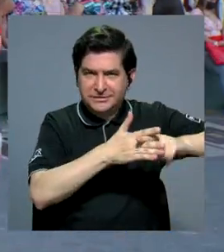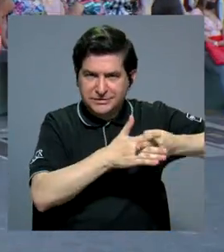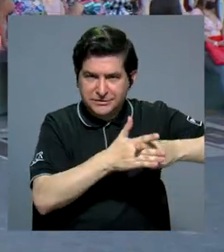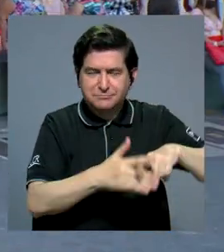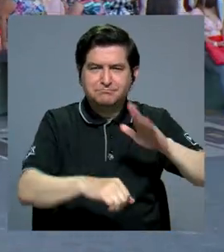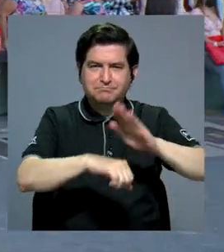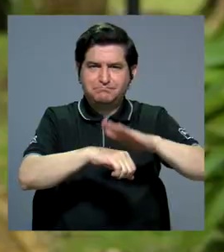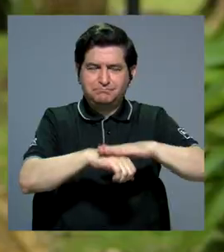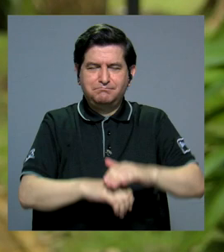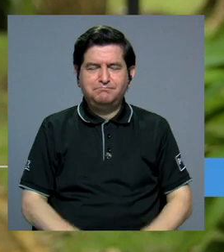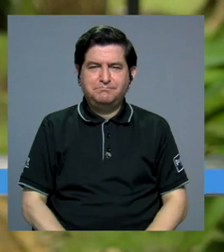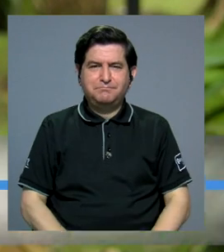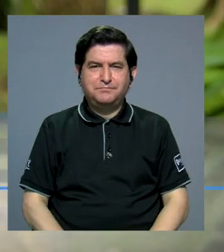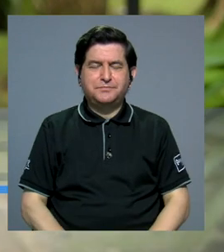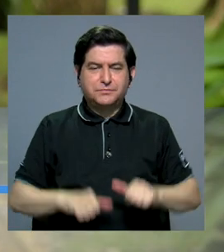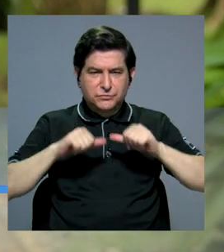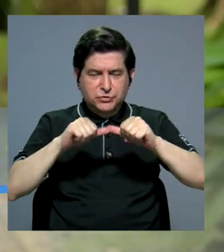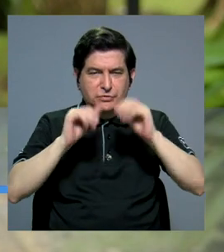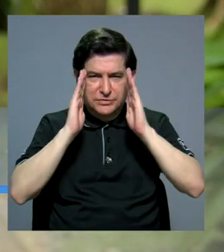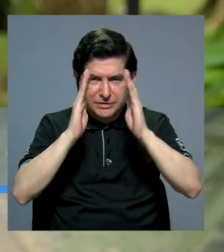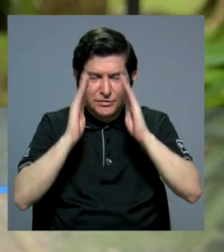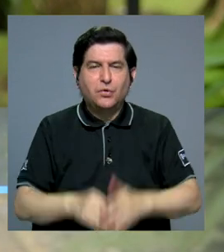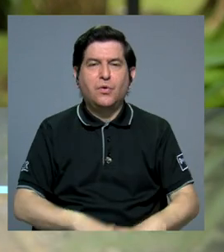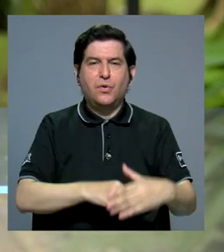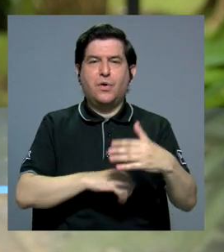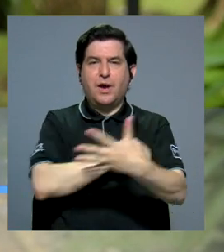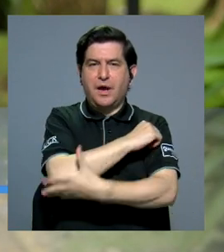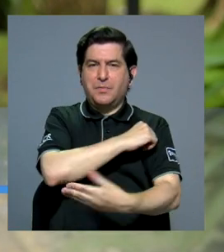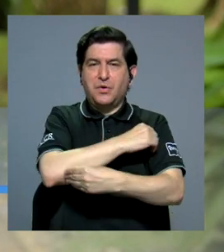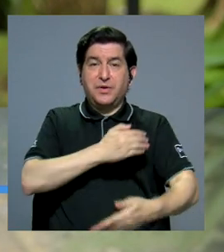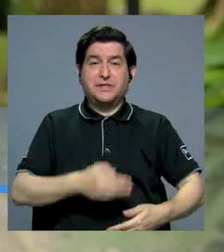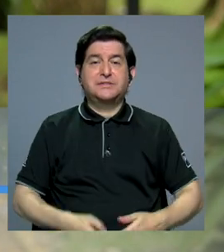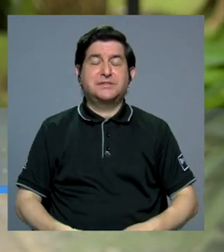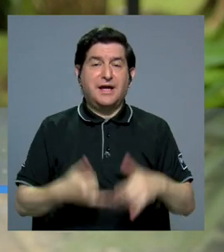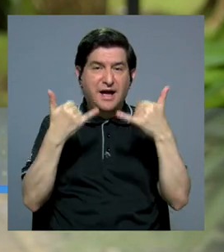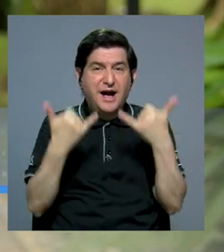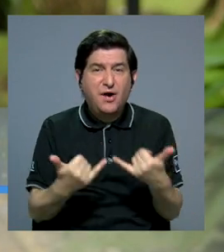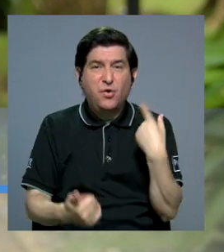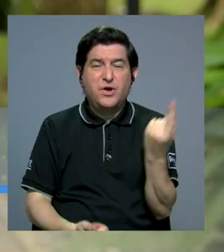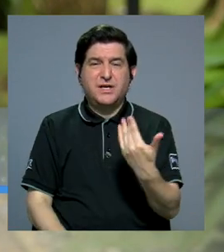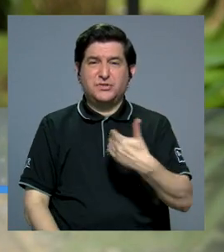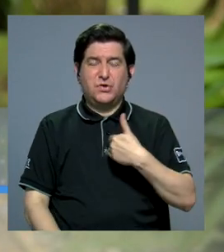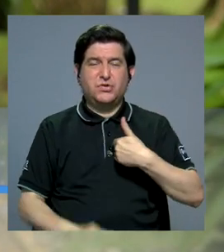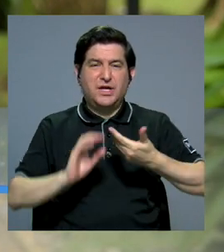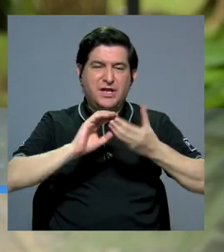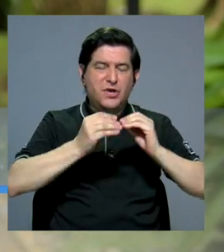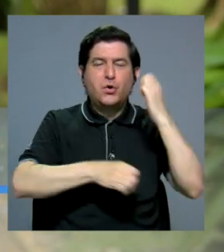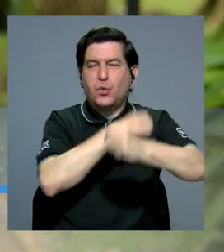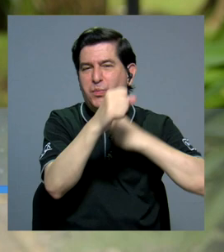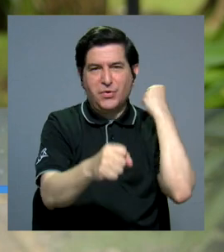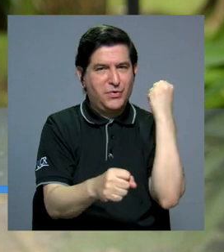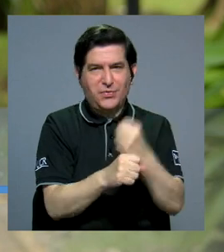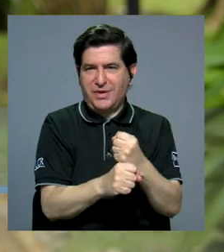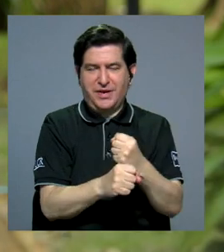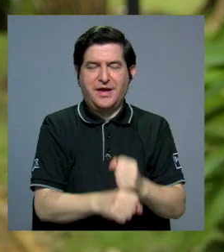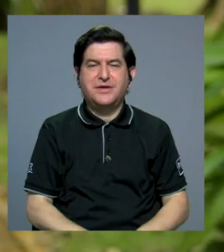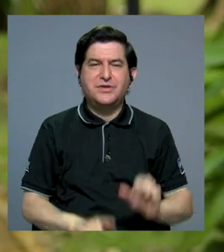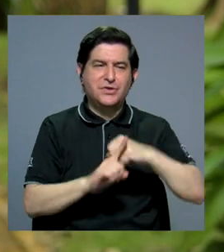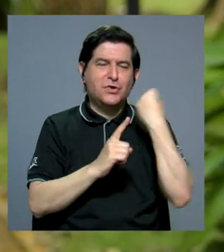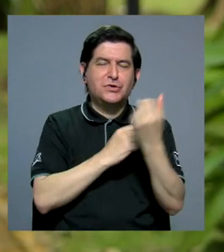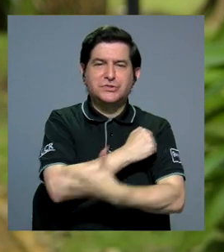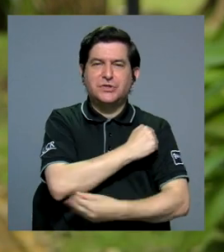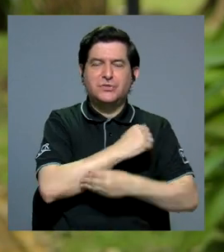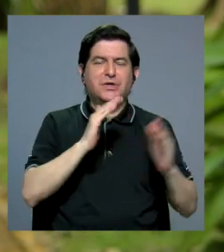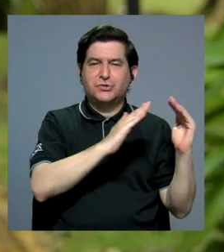instrumento que nos permite darle seguimiento mensual a la pobreza. Anteriormente o actualmente solo se cuenta con un dato anual de